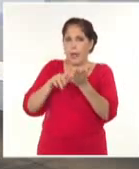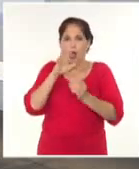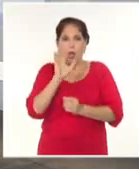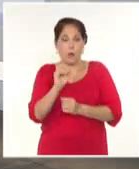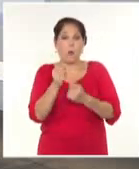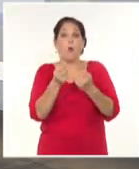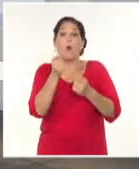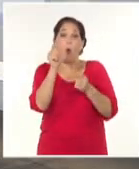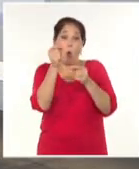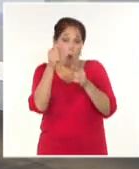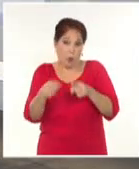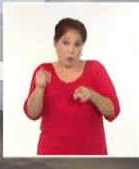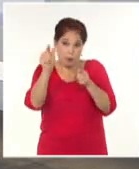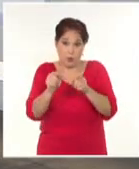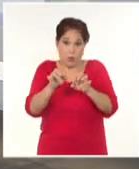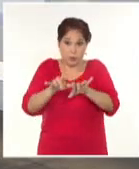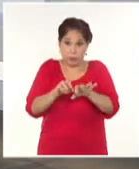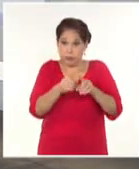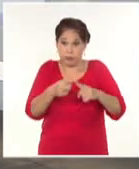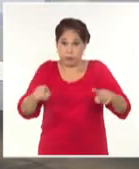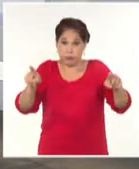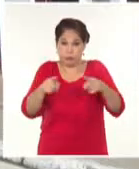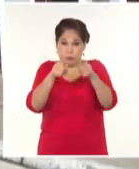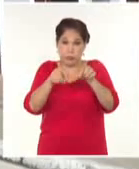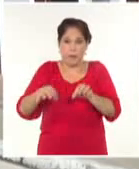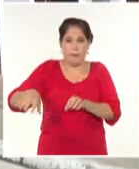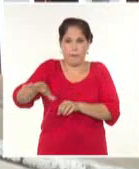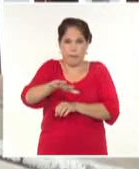orquestada por el maestro Manuel Muñoz Cedeño.